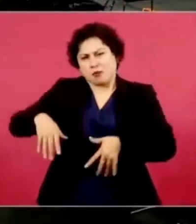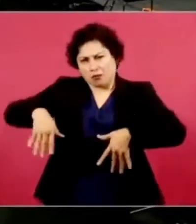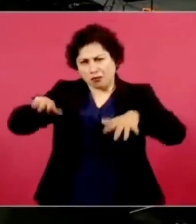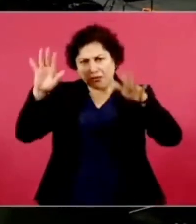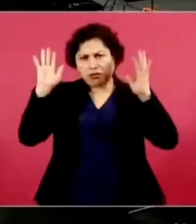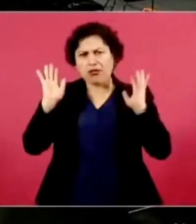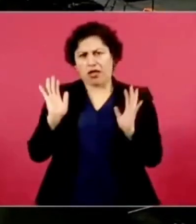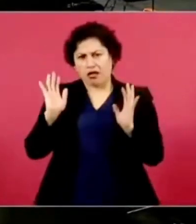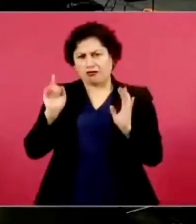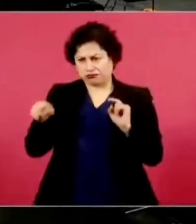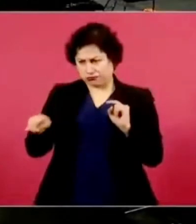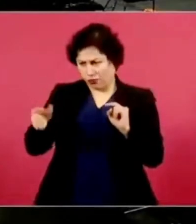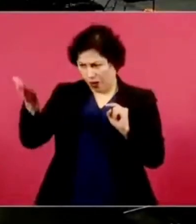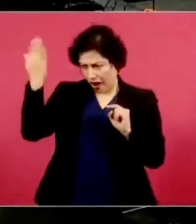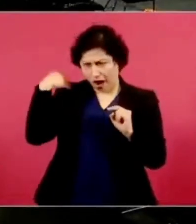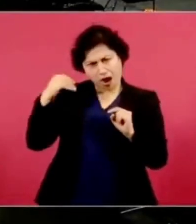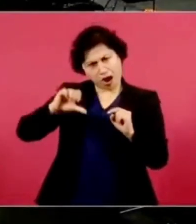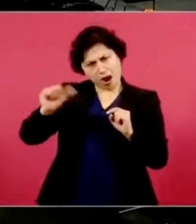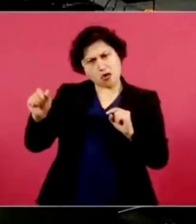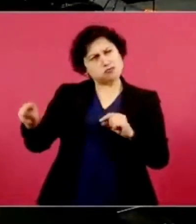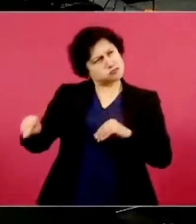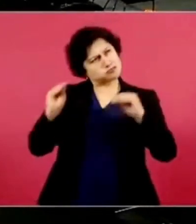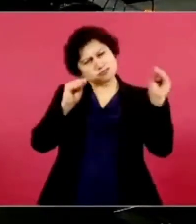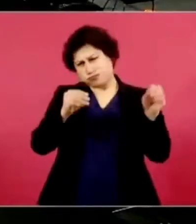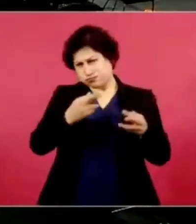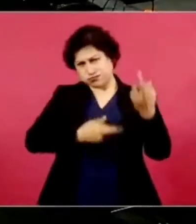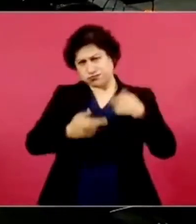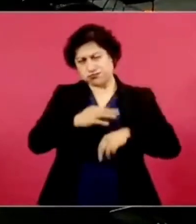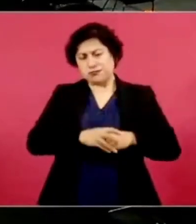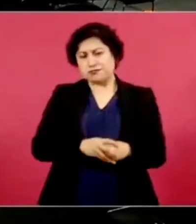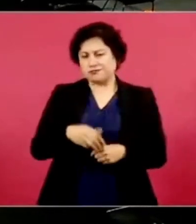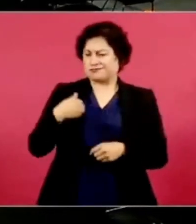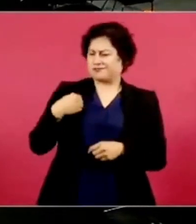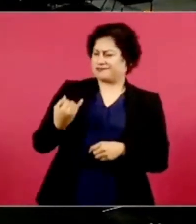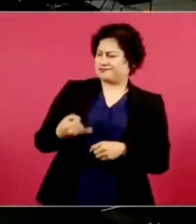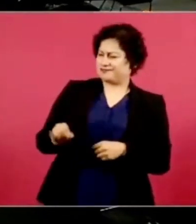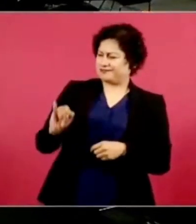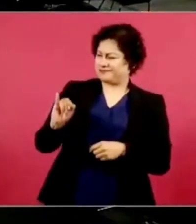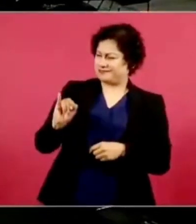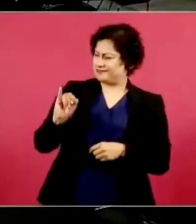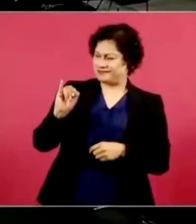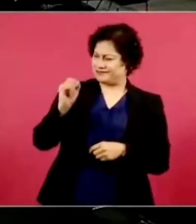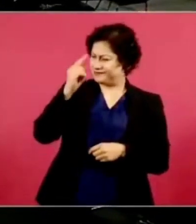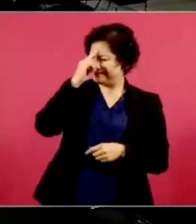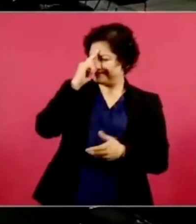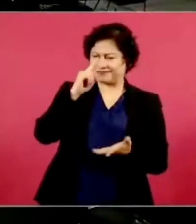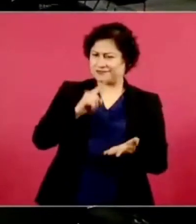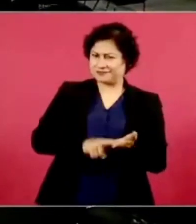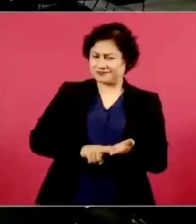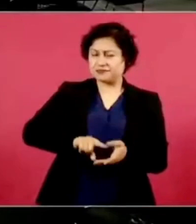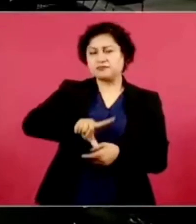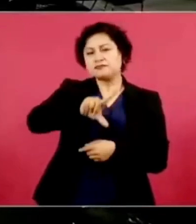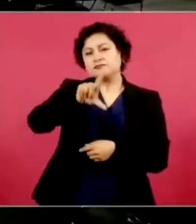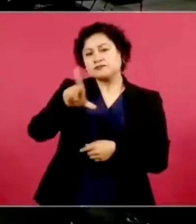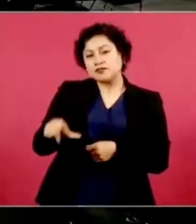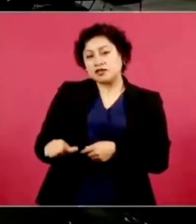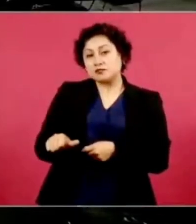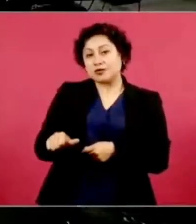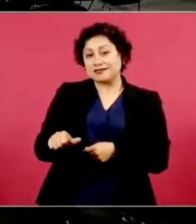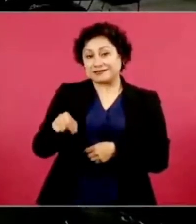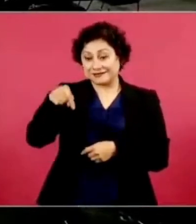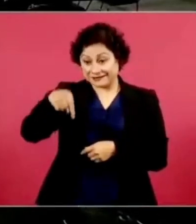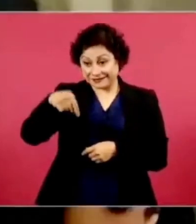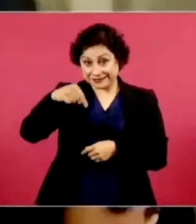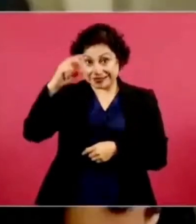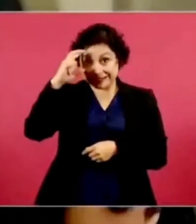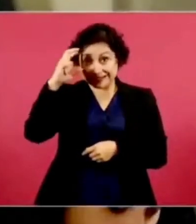a otra universidad. Yo no lo creía hasta que un compañero de una radio de acá de Hidalgo me dice que quiere